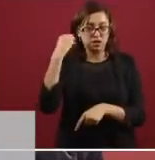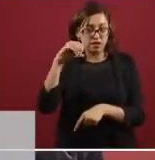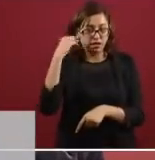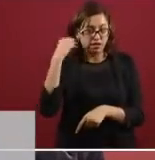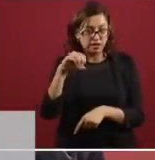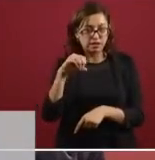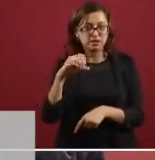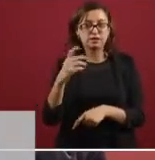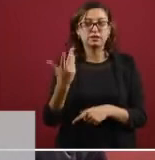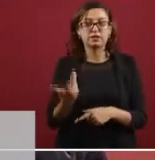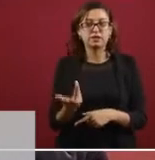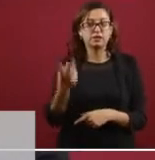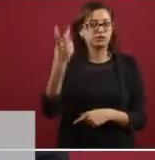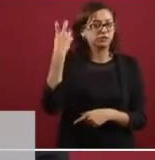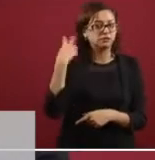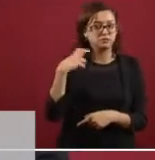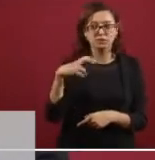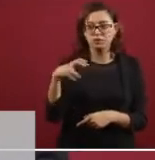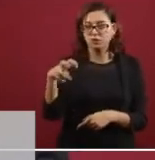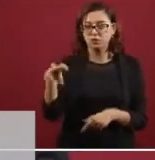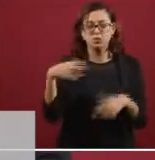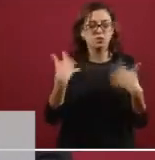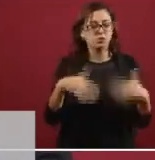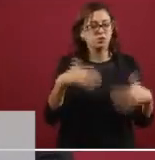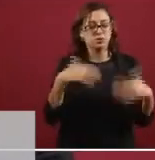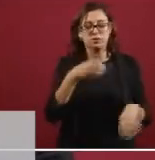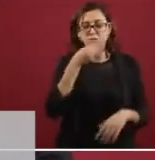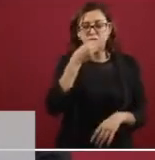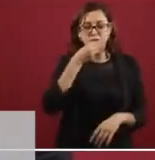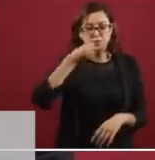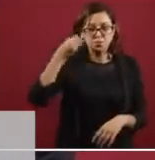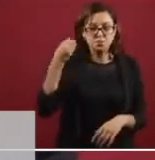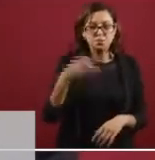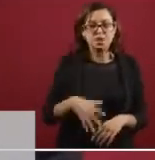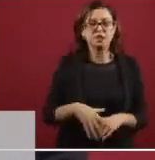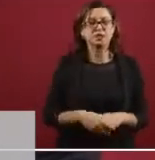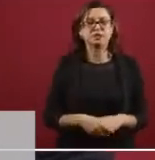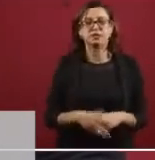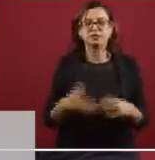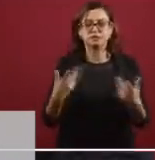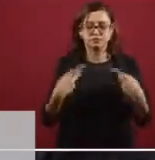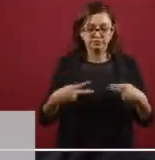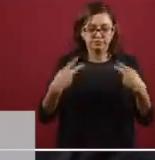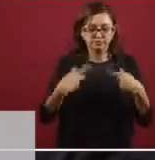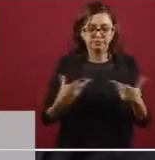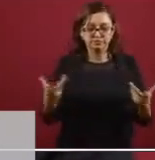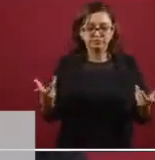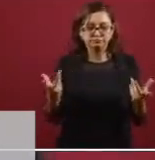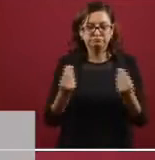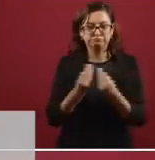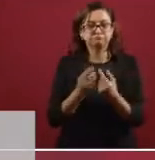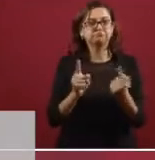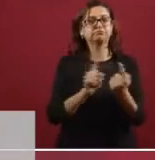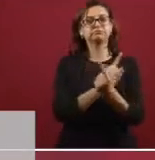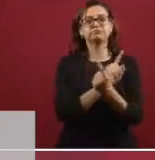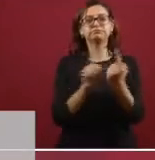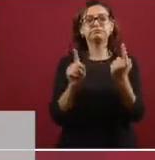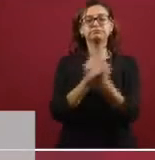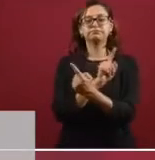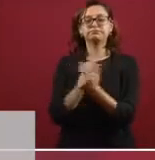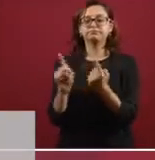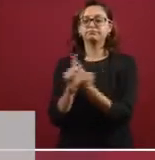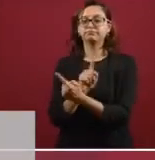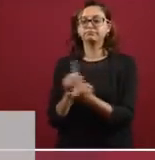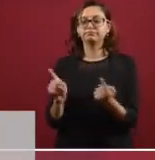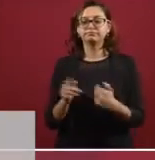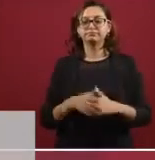hoy se han entregado 350.000 créditos sin intereses, sin papeleo y sin burocracia, con el fin de apoyar a los que no son sujetos de crédito en los